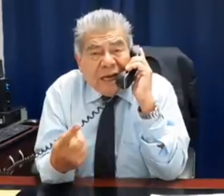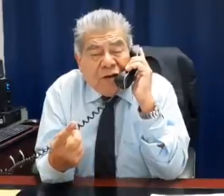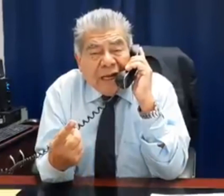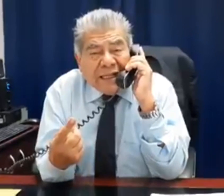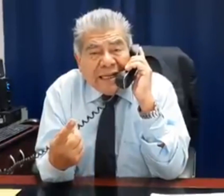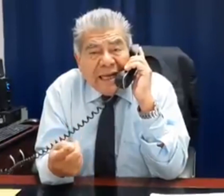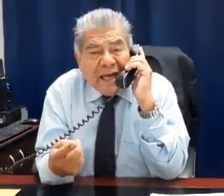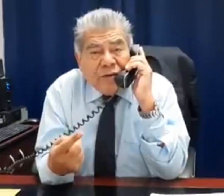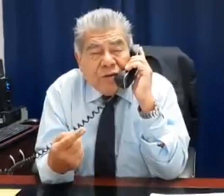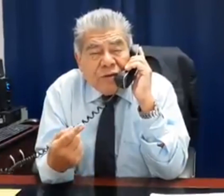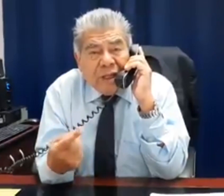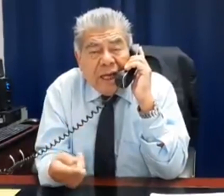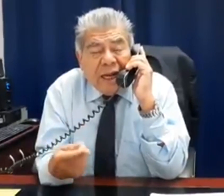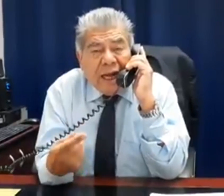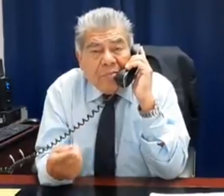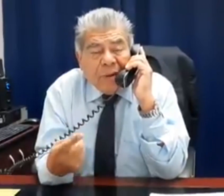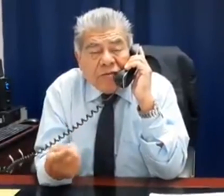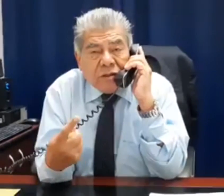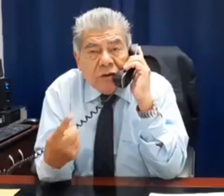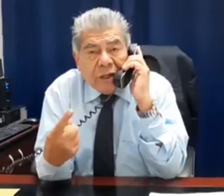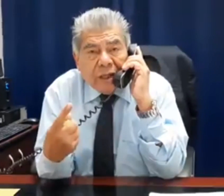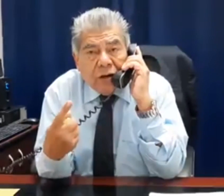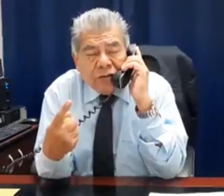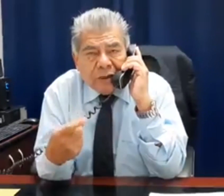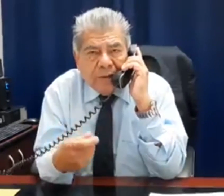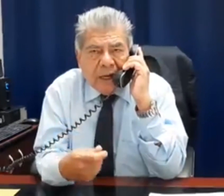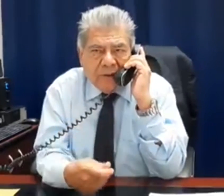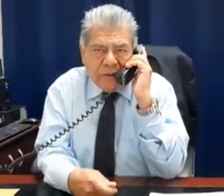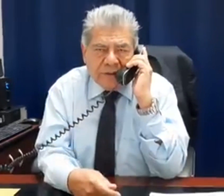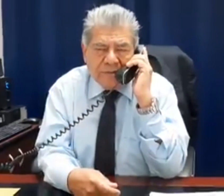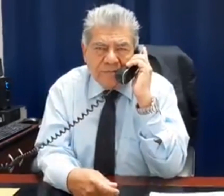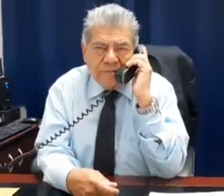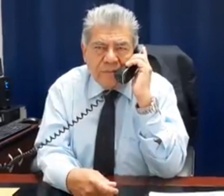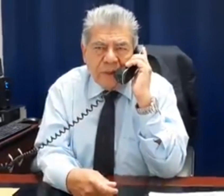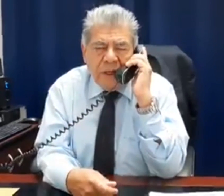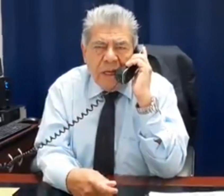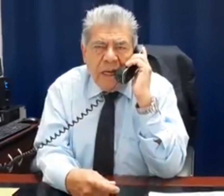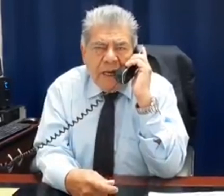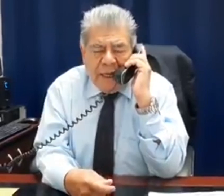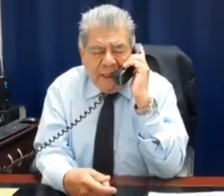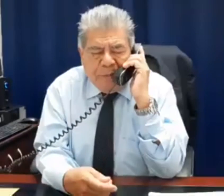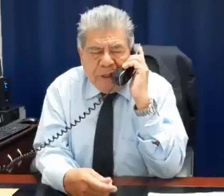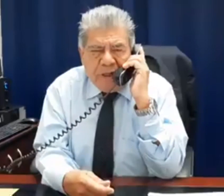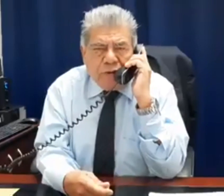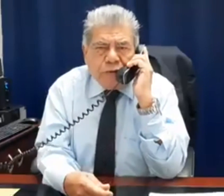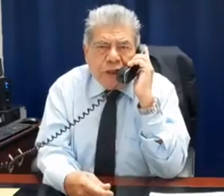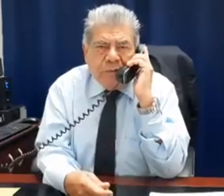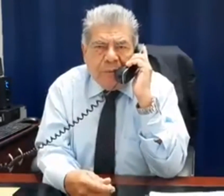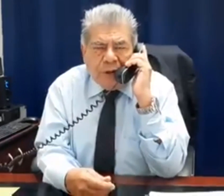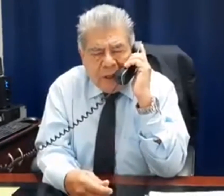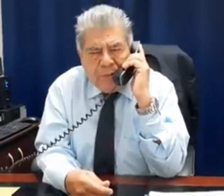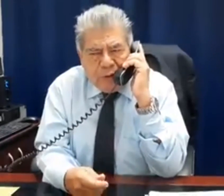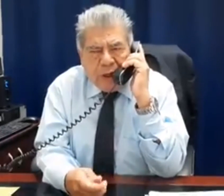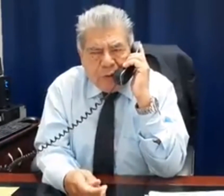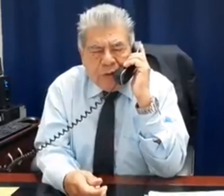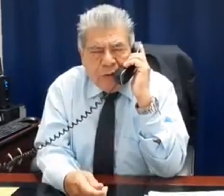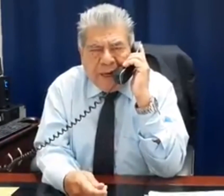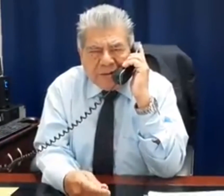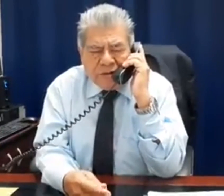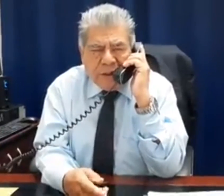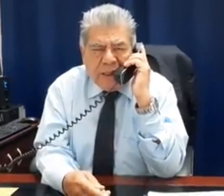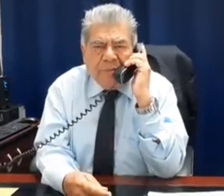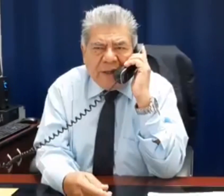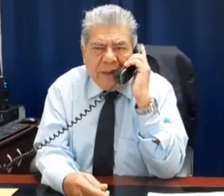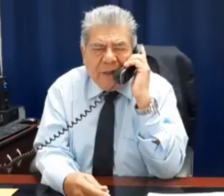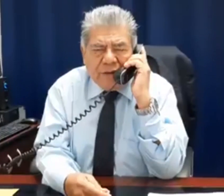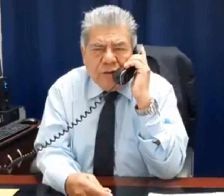quedado hasta con el dinero de las pensiones de los trabajadores. Nadie puede discutirme, por ejemplo, que conozco